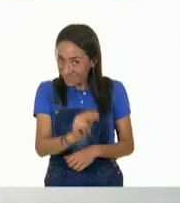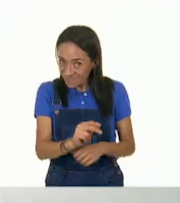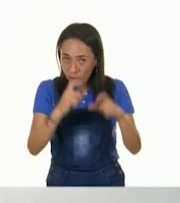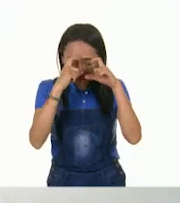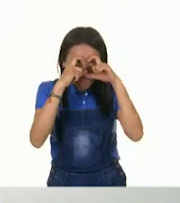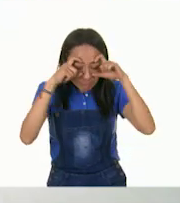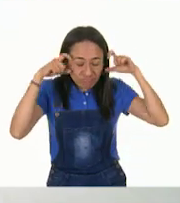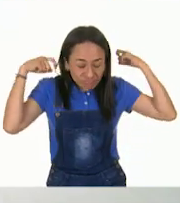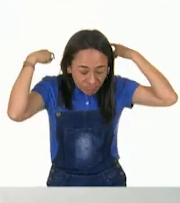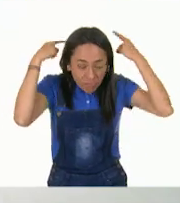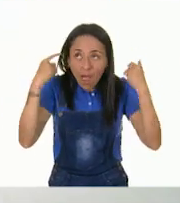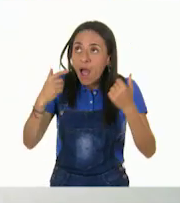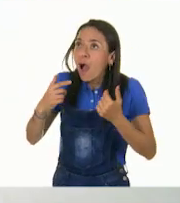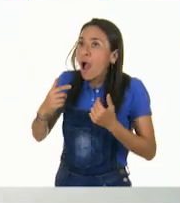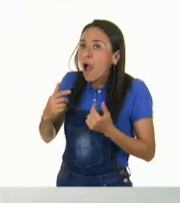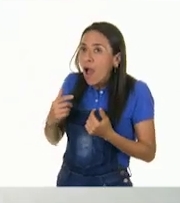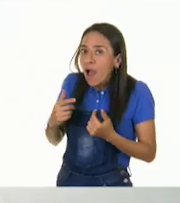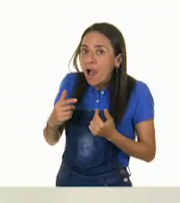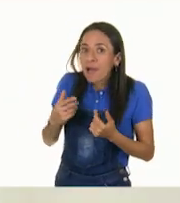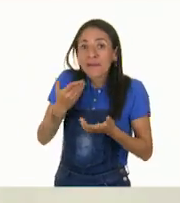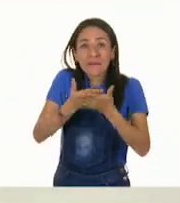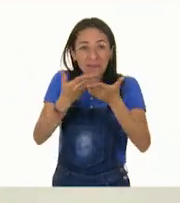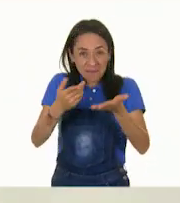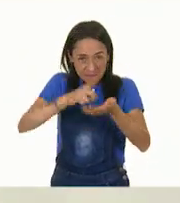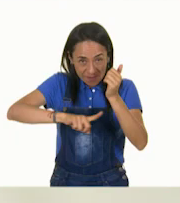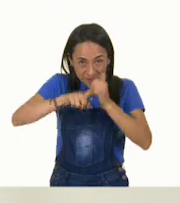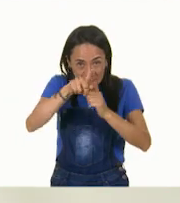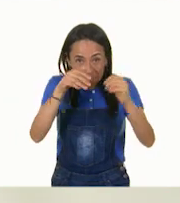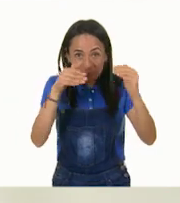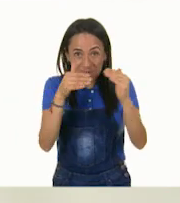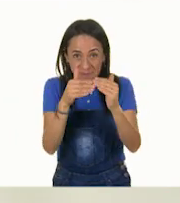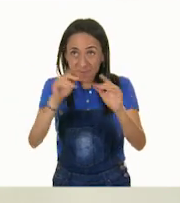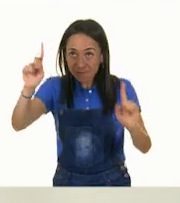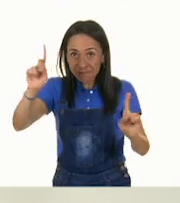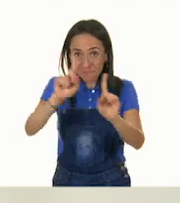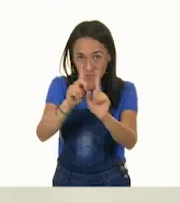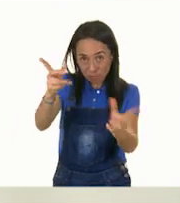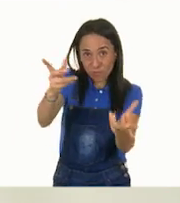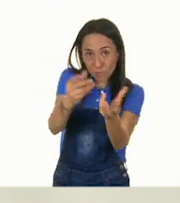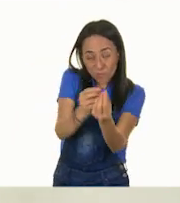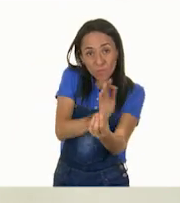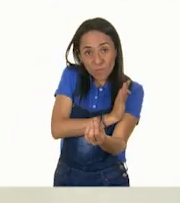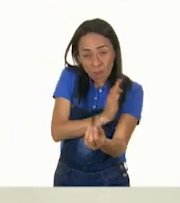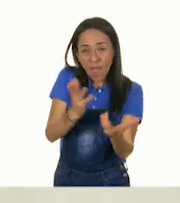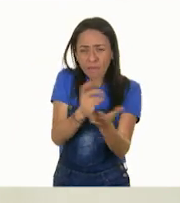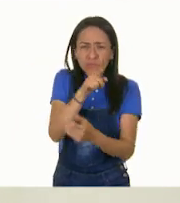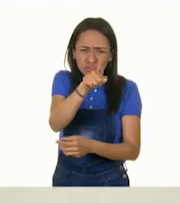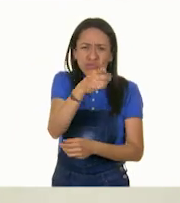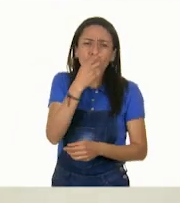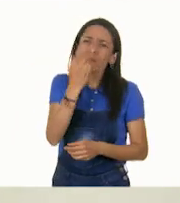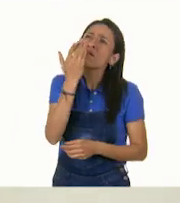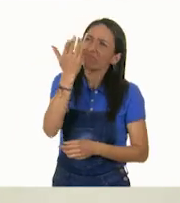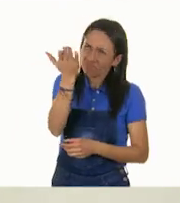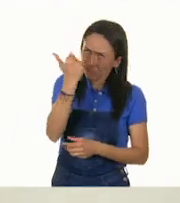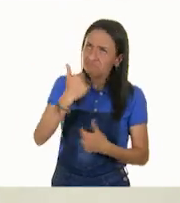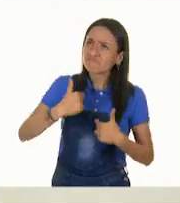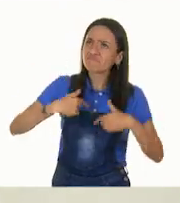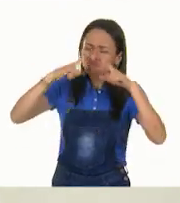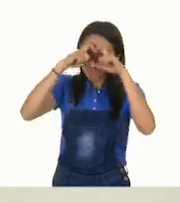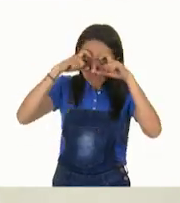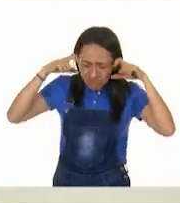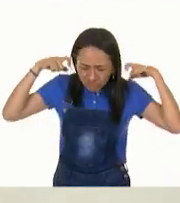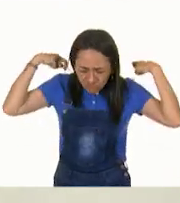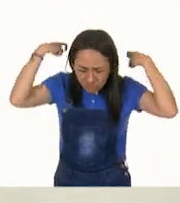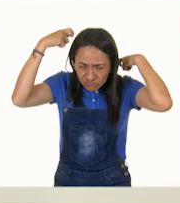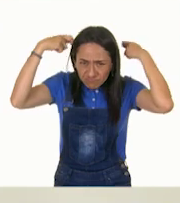si tienes alguien con quien puedas hacer esta actividad pídele por favor que te cubra los ojos de esta manera con una